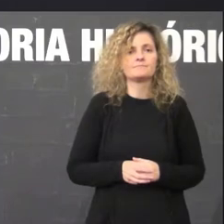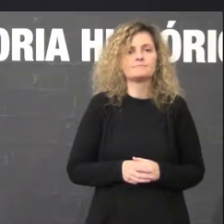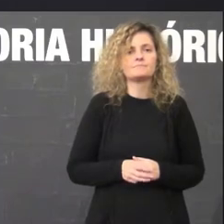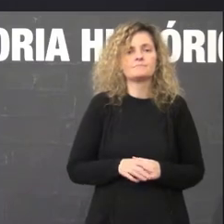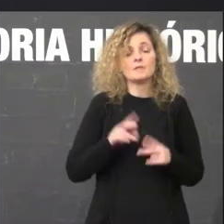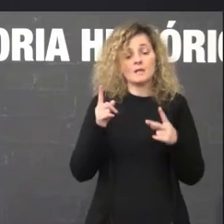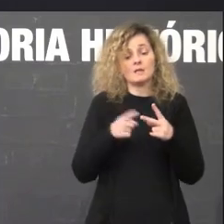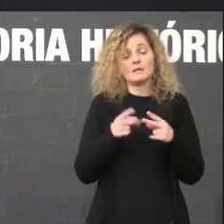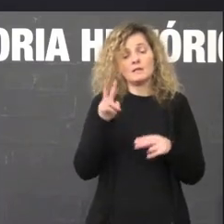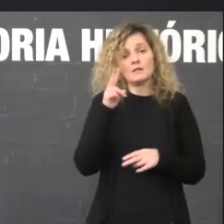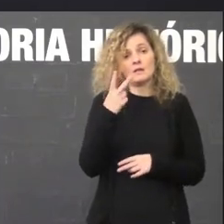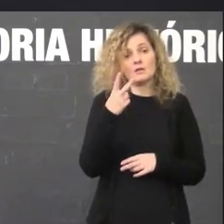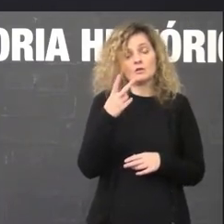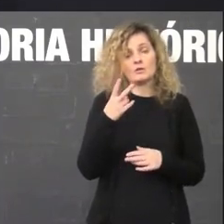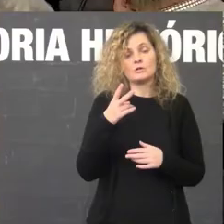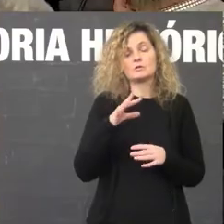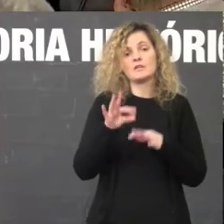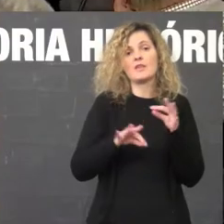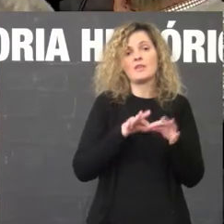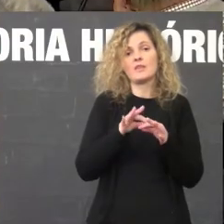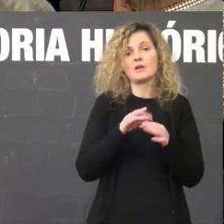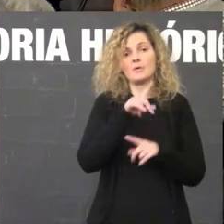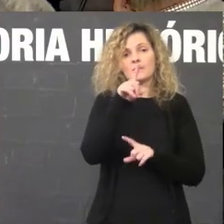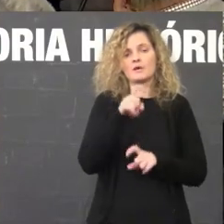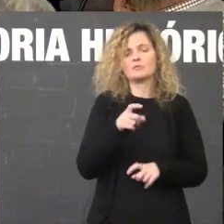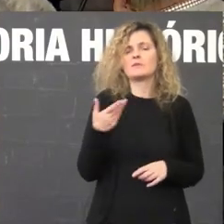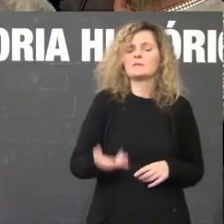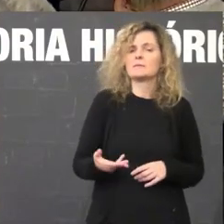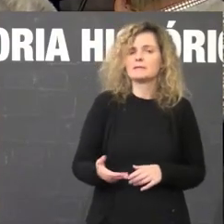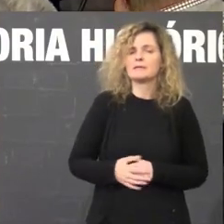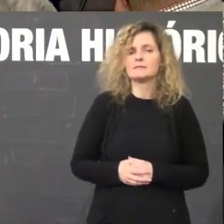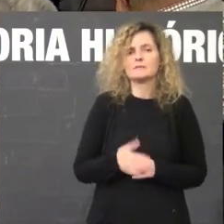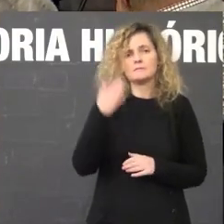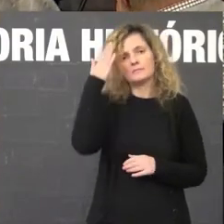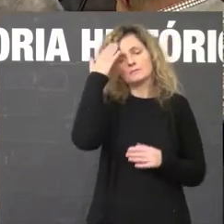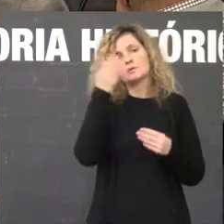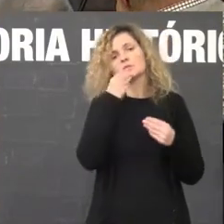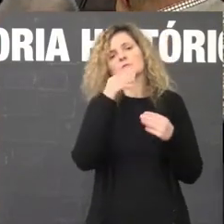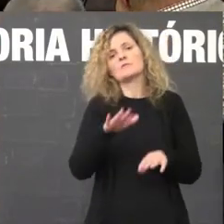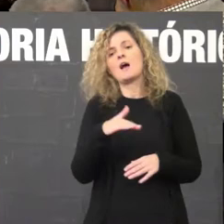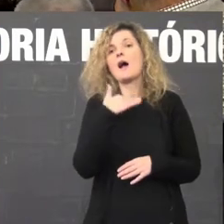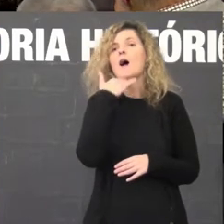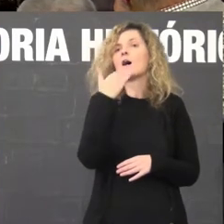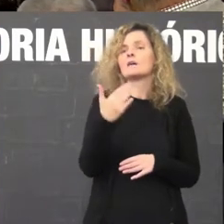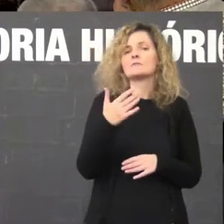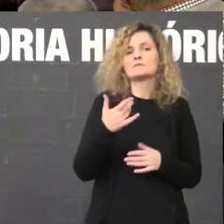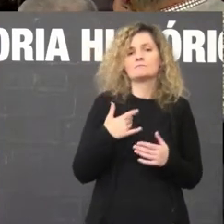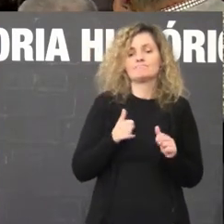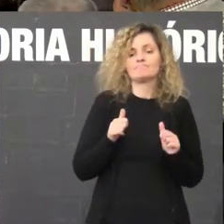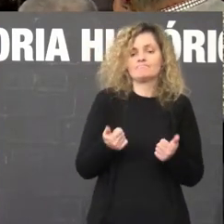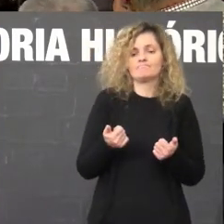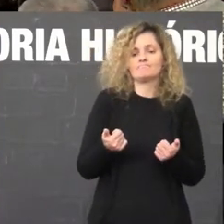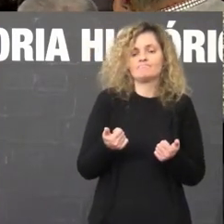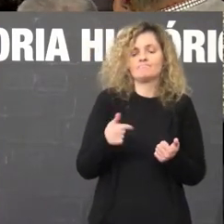Duas preguntas neste ciclo de memoria histórica importantes. Casi era polo que debía de haber empezado e con isto remato